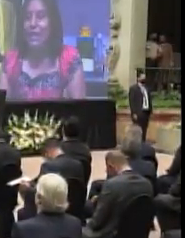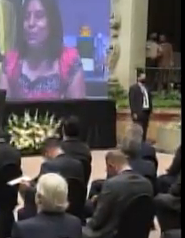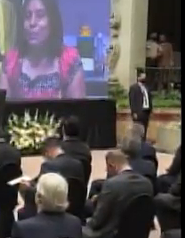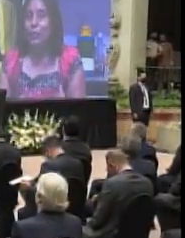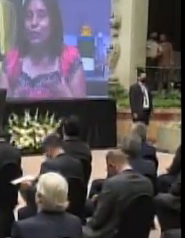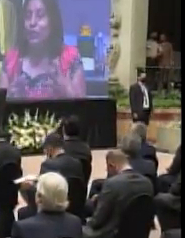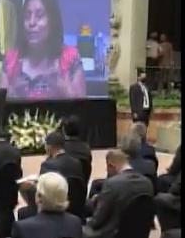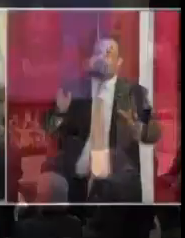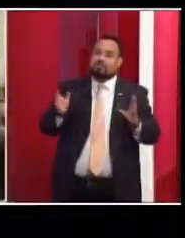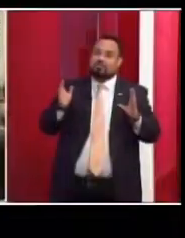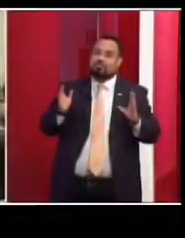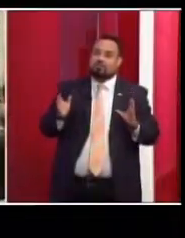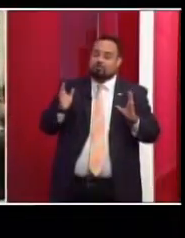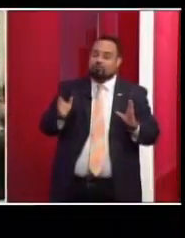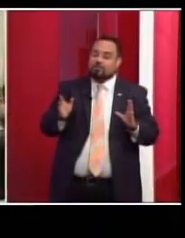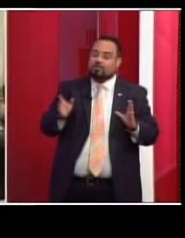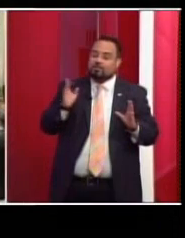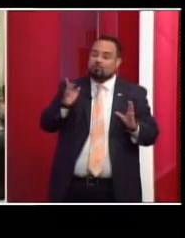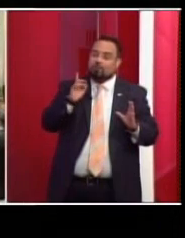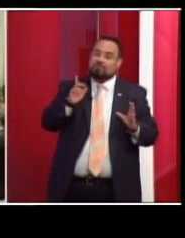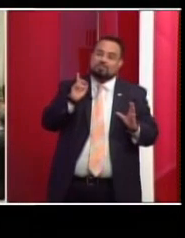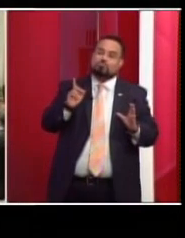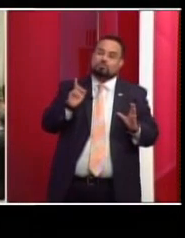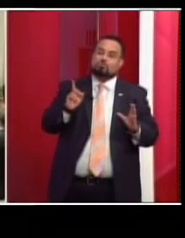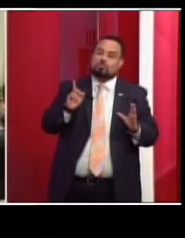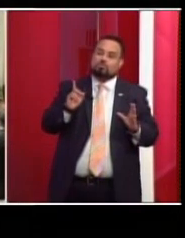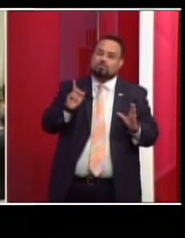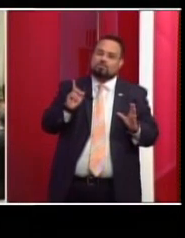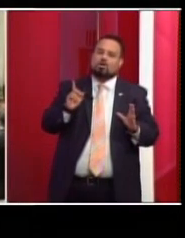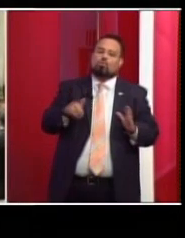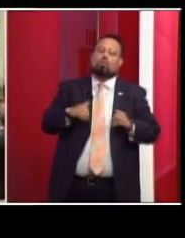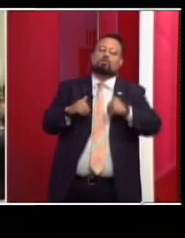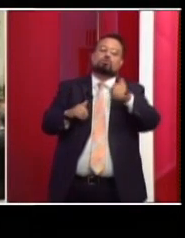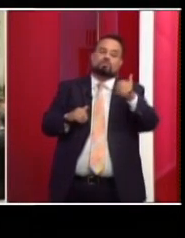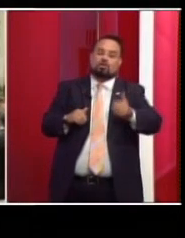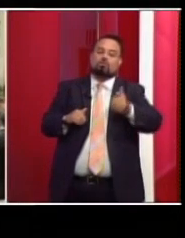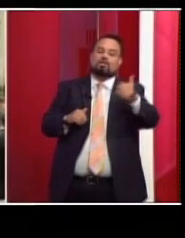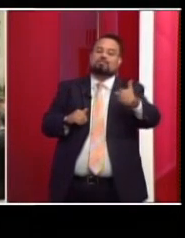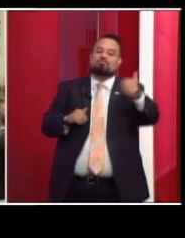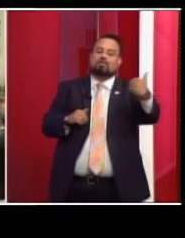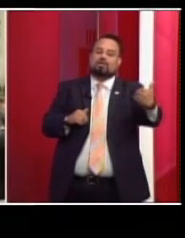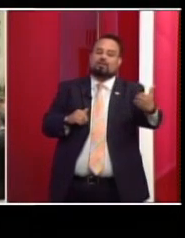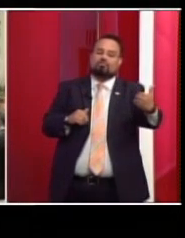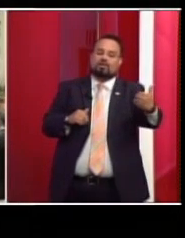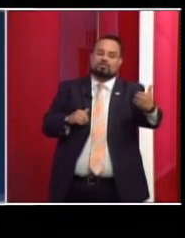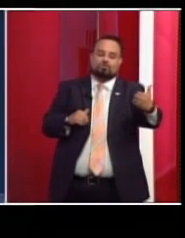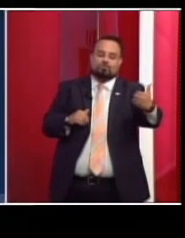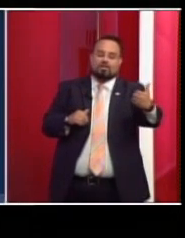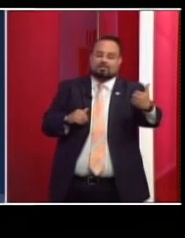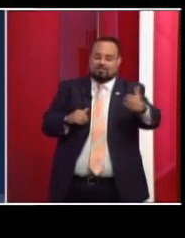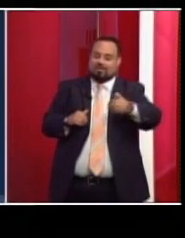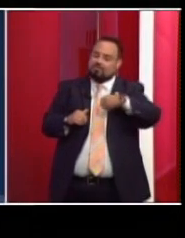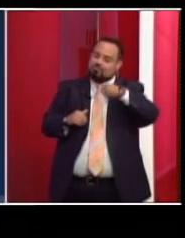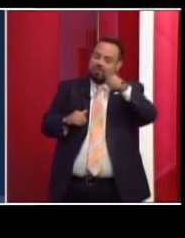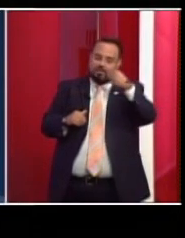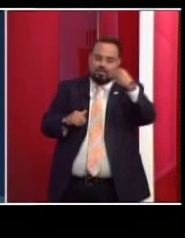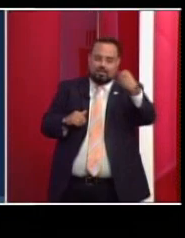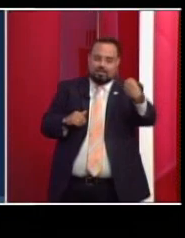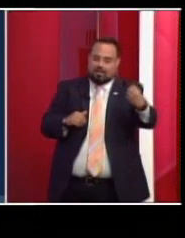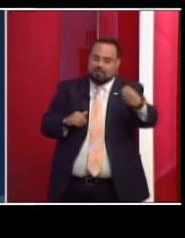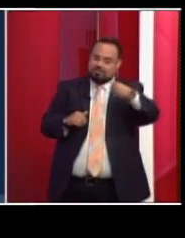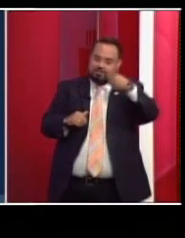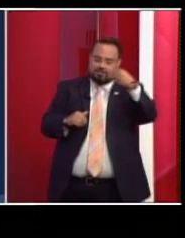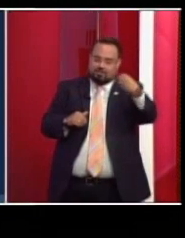familiar que sea lo suficientemente fuerte y que es lo que pasa en muchas ocasiones cuando se logra esa pre calificación se da también